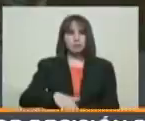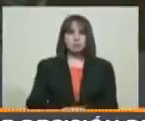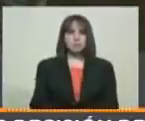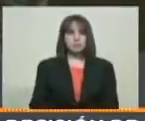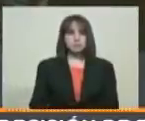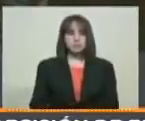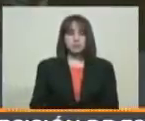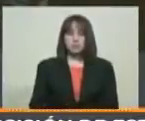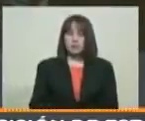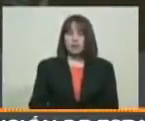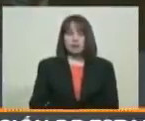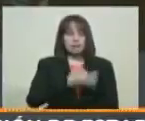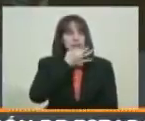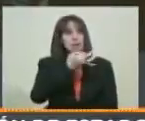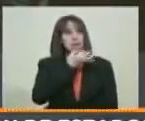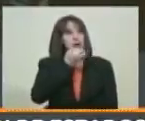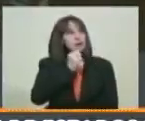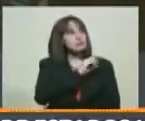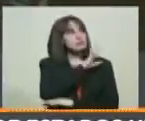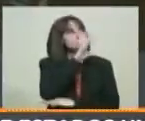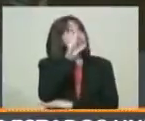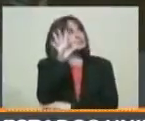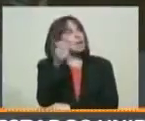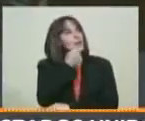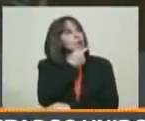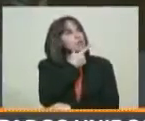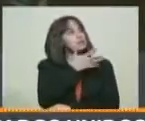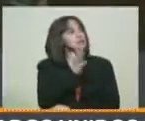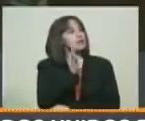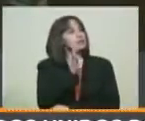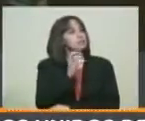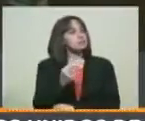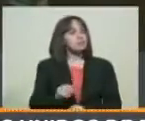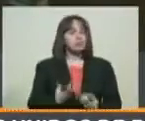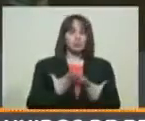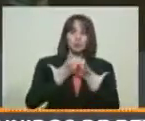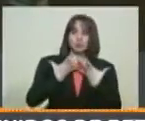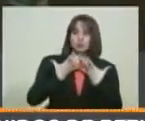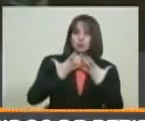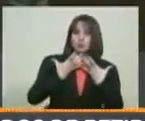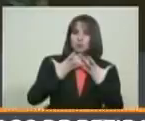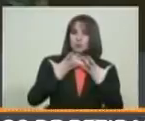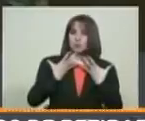Esta tarde hermosa me llena de inspiración,